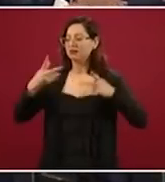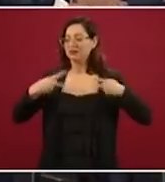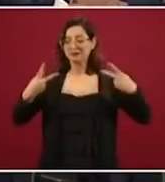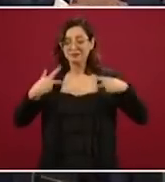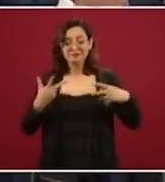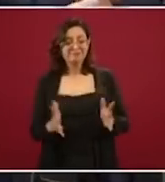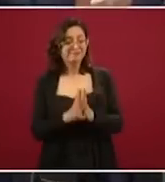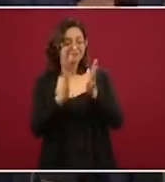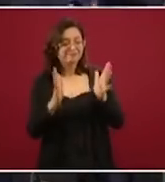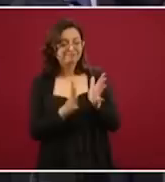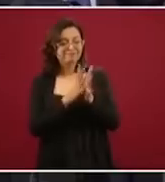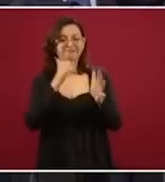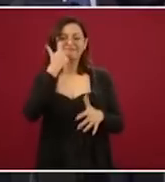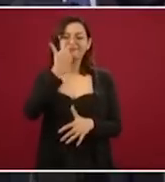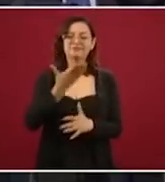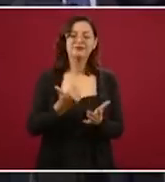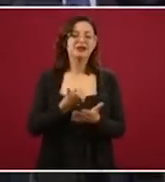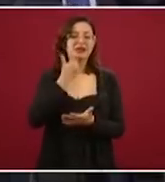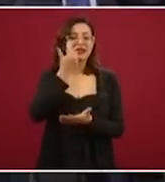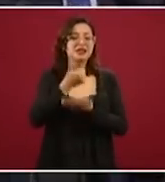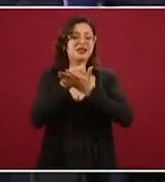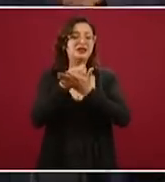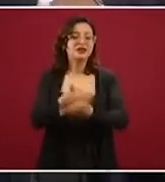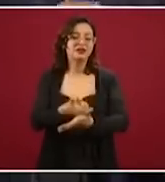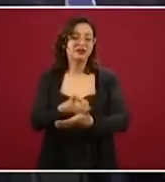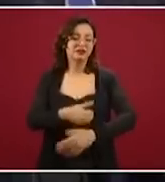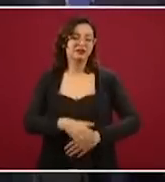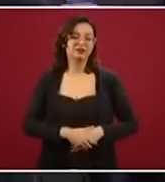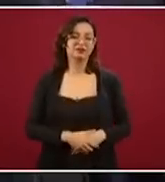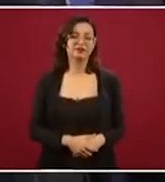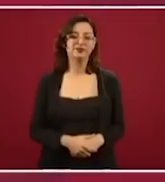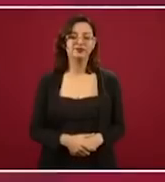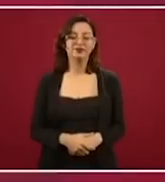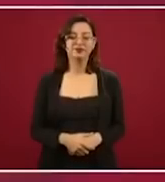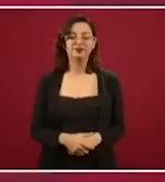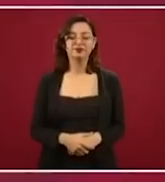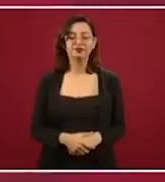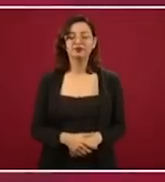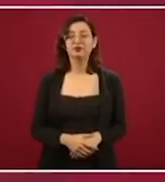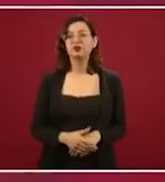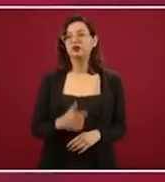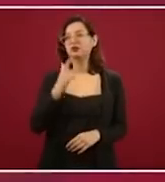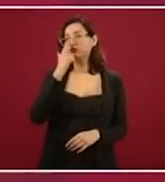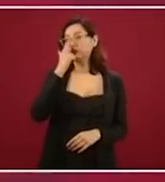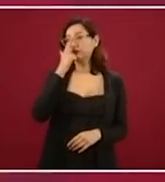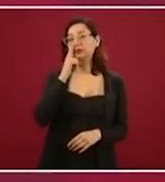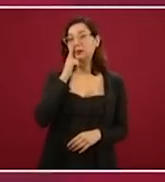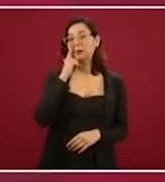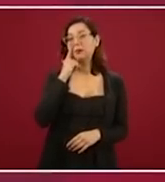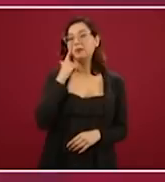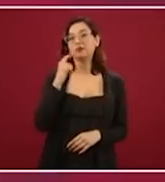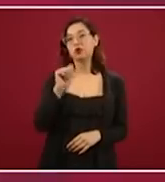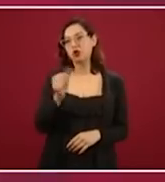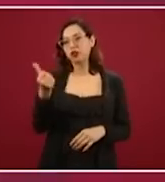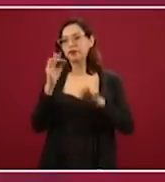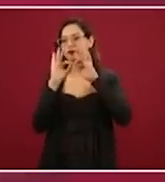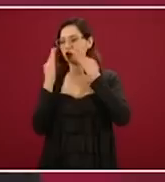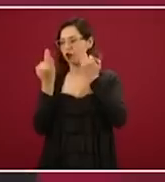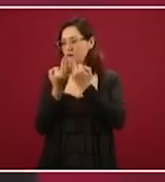ayudarnos. O sea, o para decirlo de otra forma mejor,